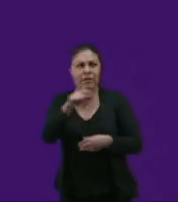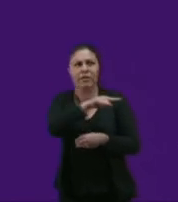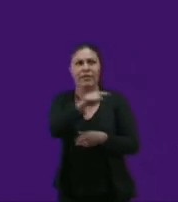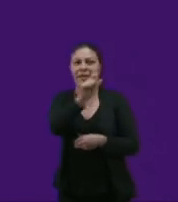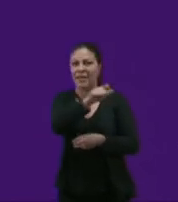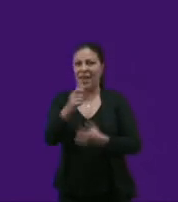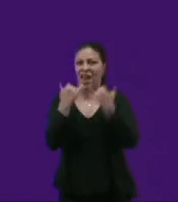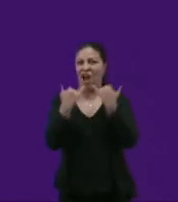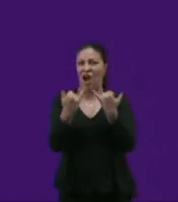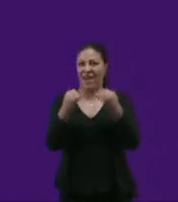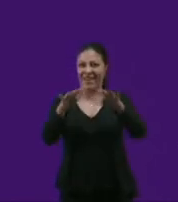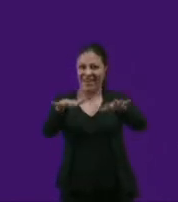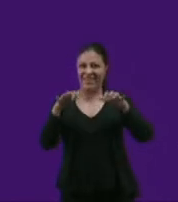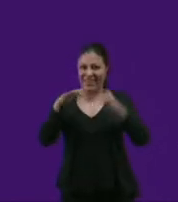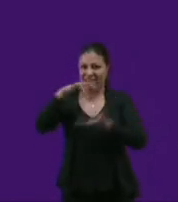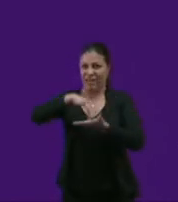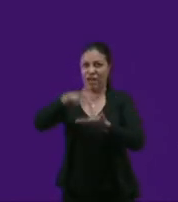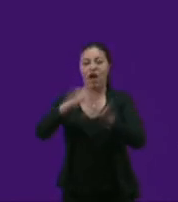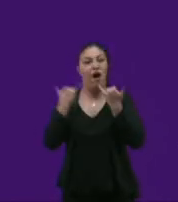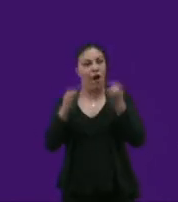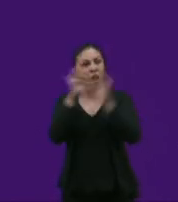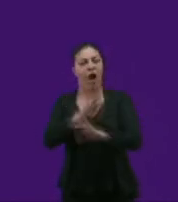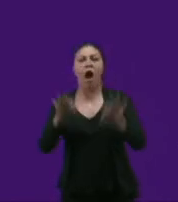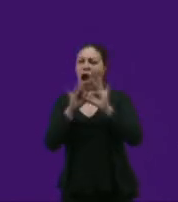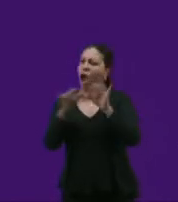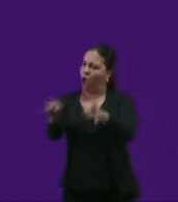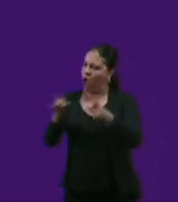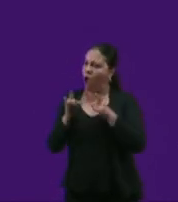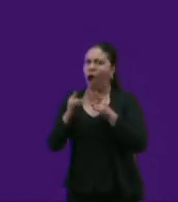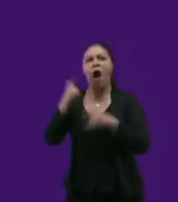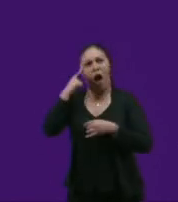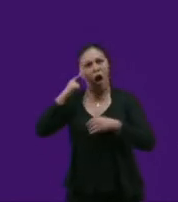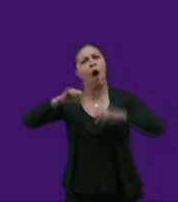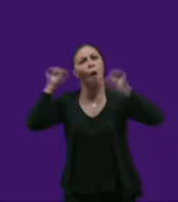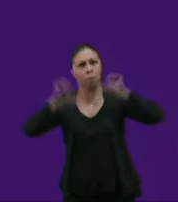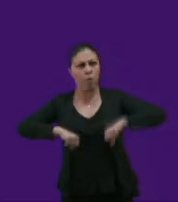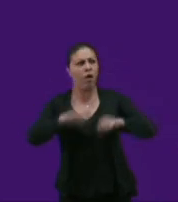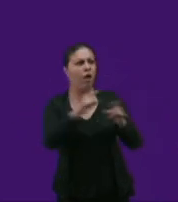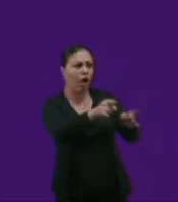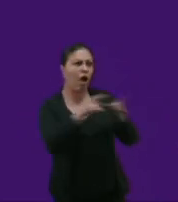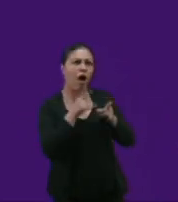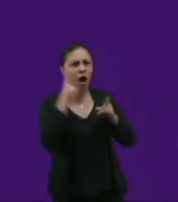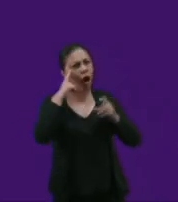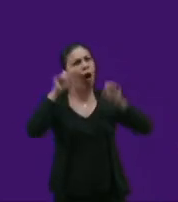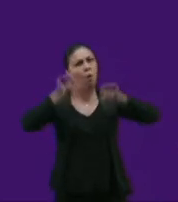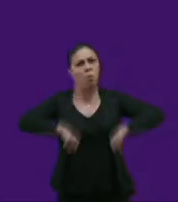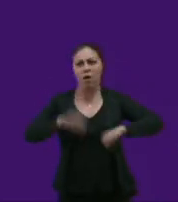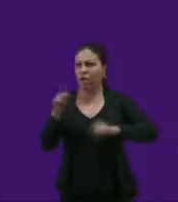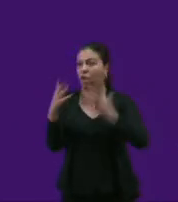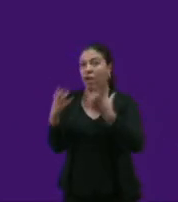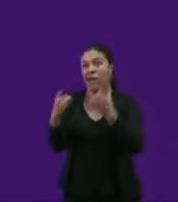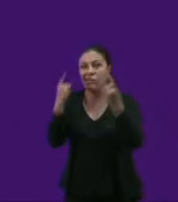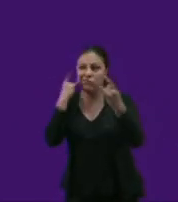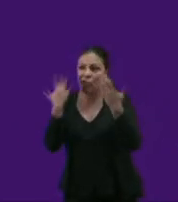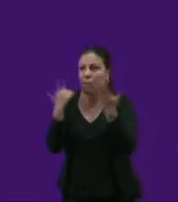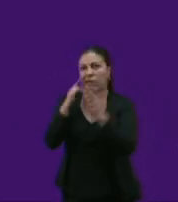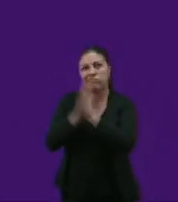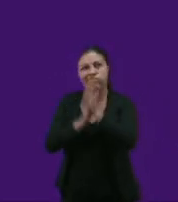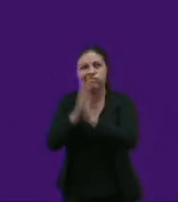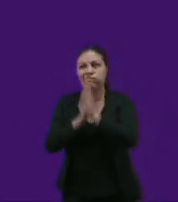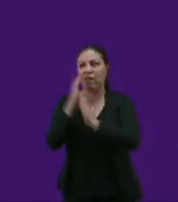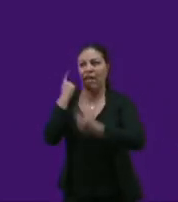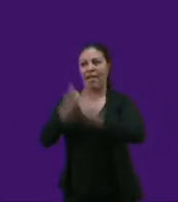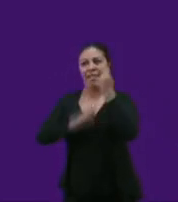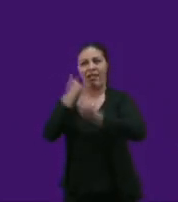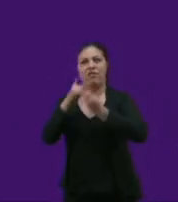en el que hemos participado, sientes que todos tienen una convicción y una emoción por su negocio y están interesados en que ese negocio. Entonces tienes que